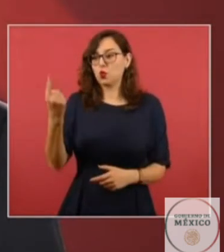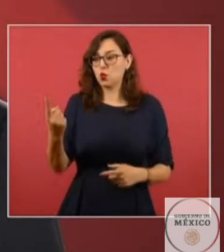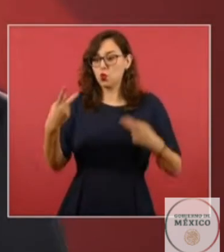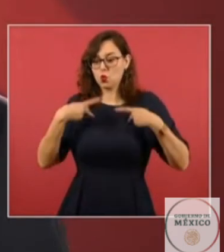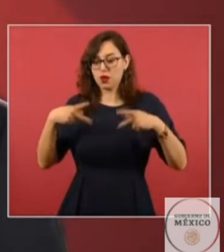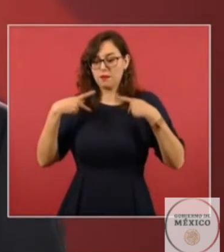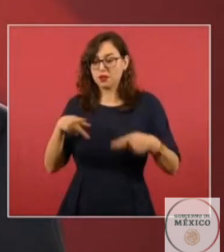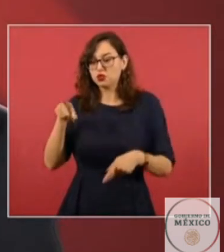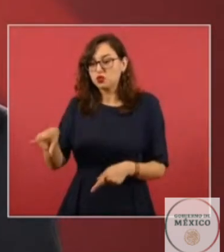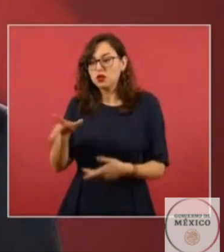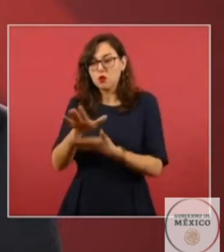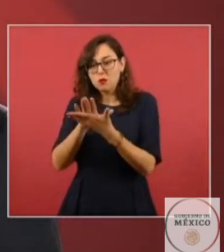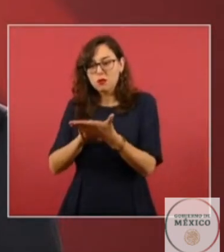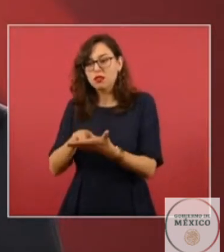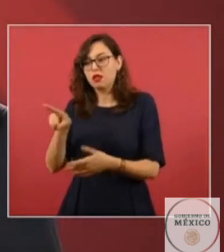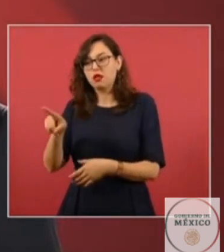a Houston?